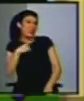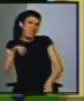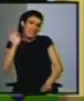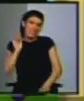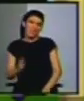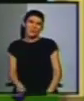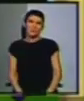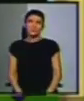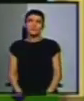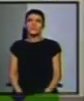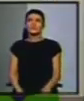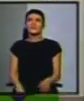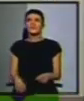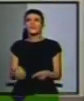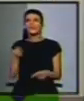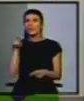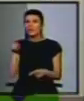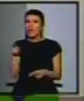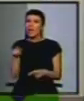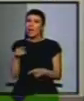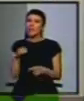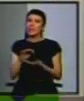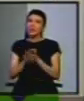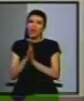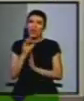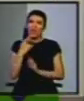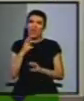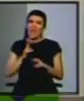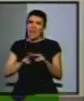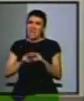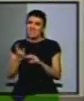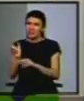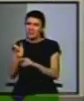hizo, ¿cuál es la que más le ha dolido?